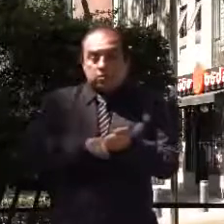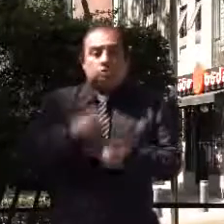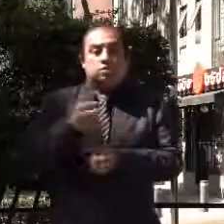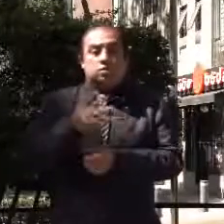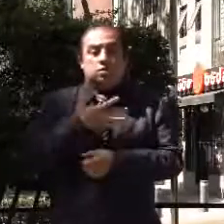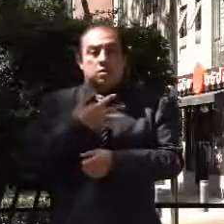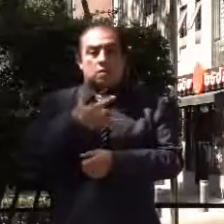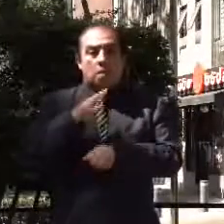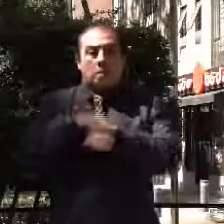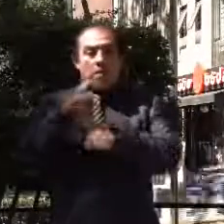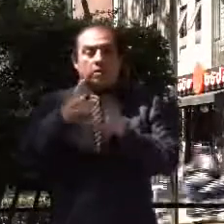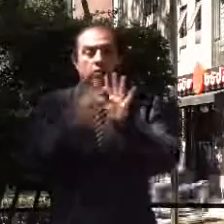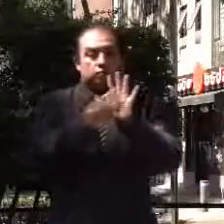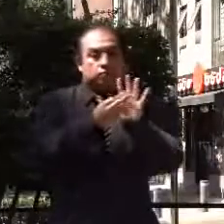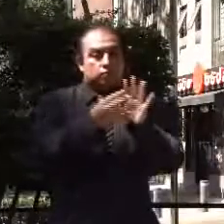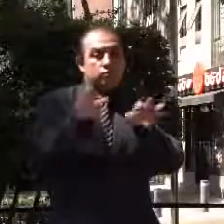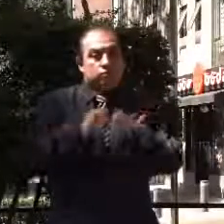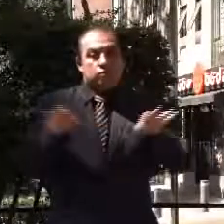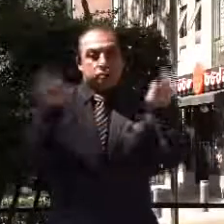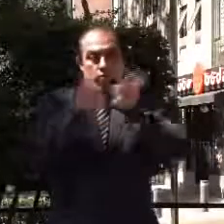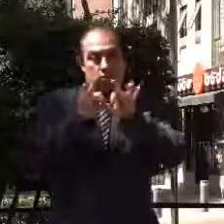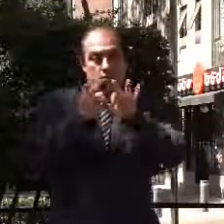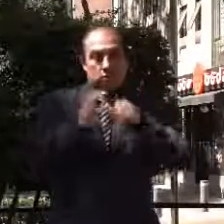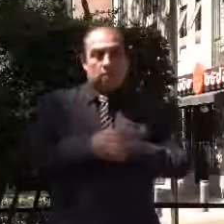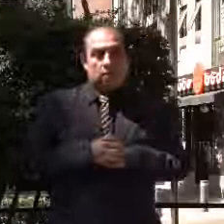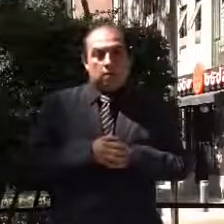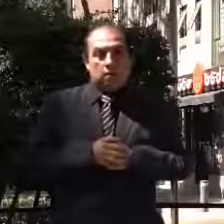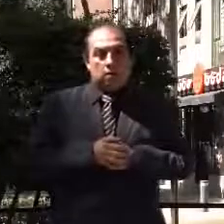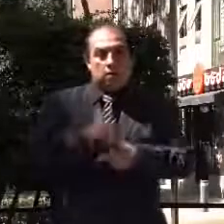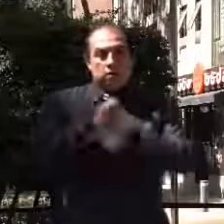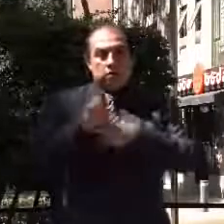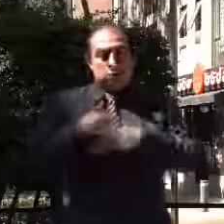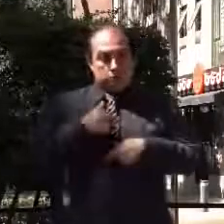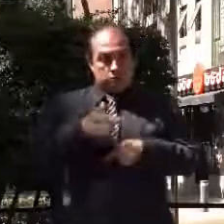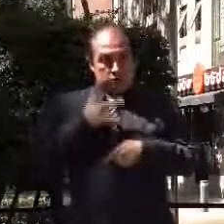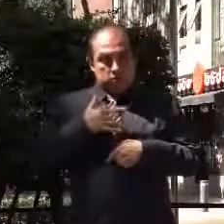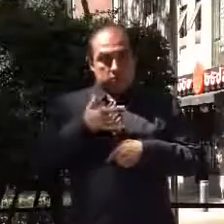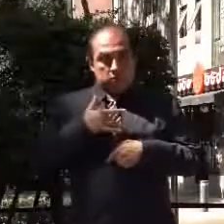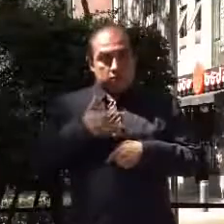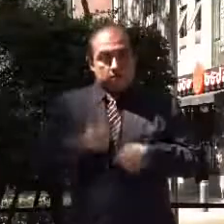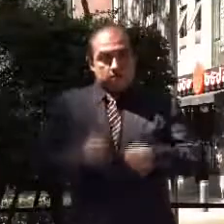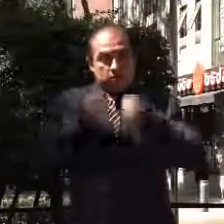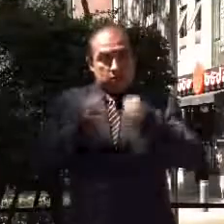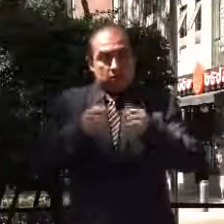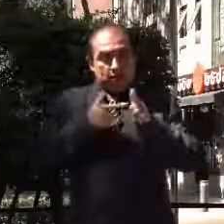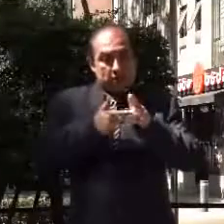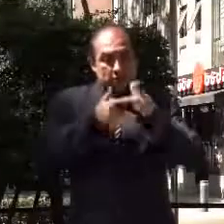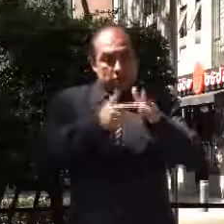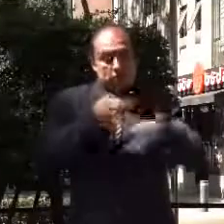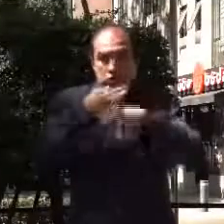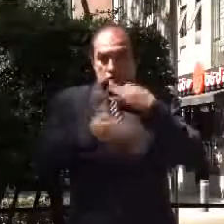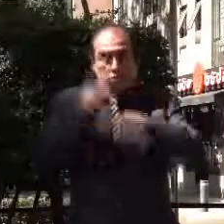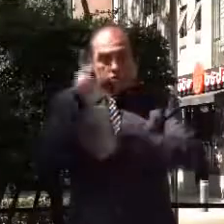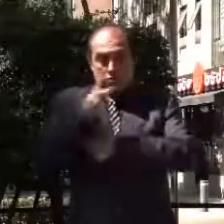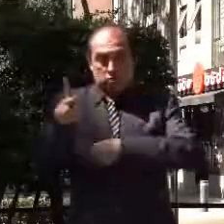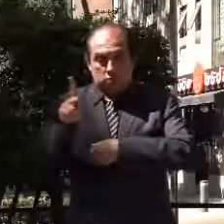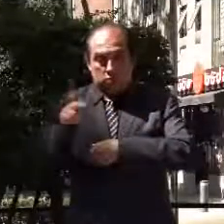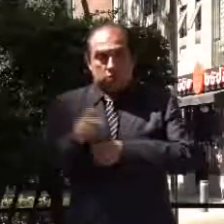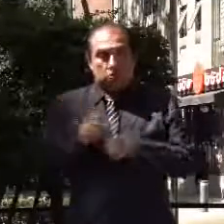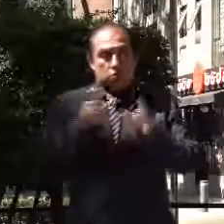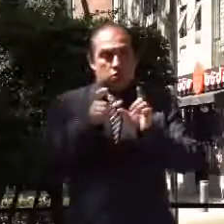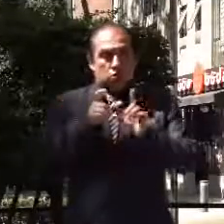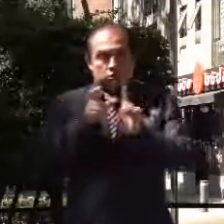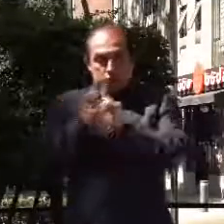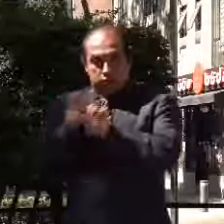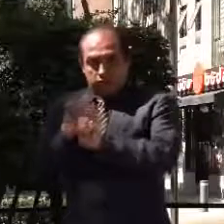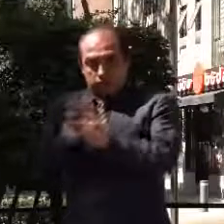hay contagios muy importantes. Entonces, yo estoy convencida que si seguimos toda la población con las medidas